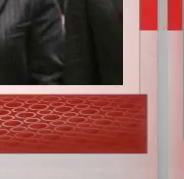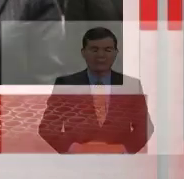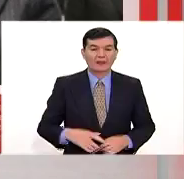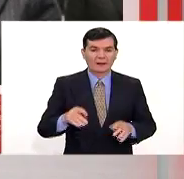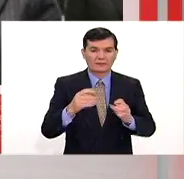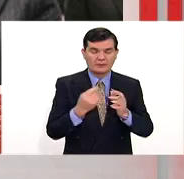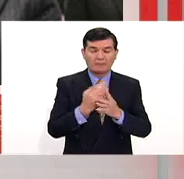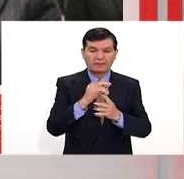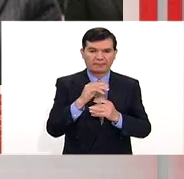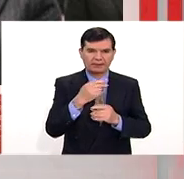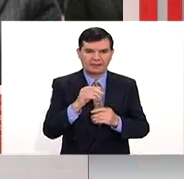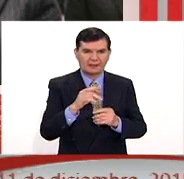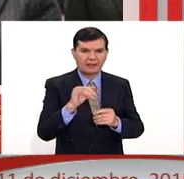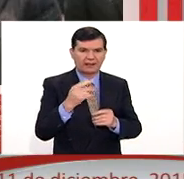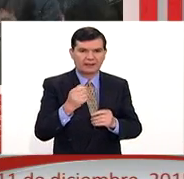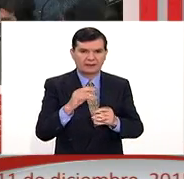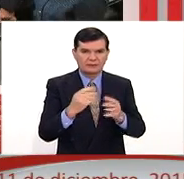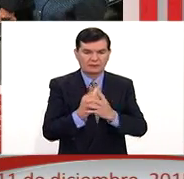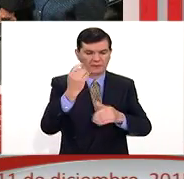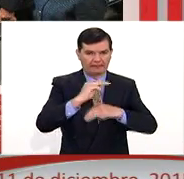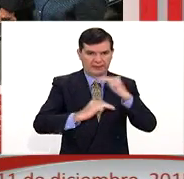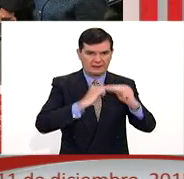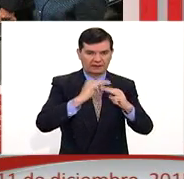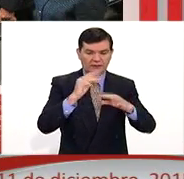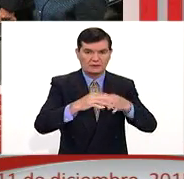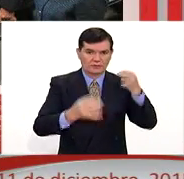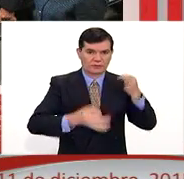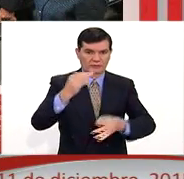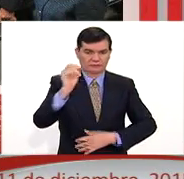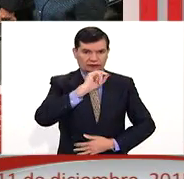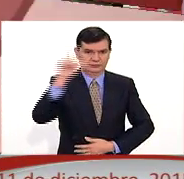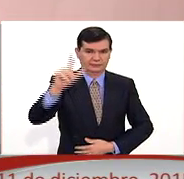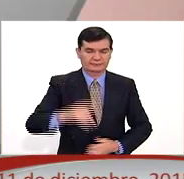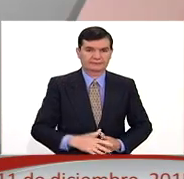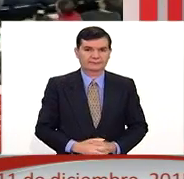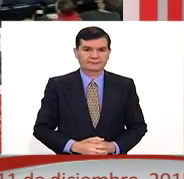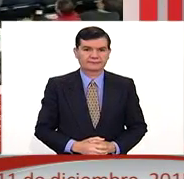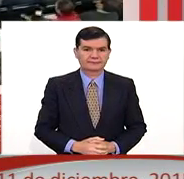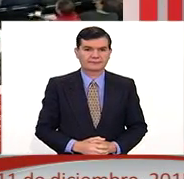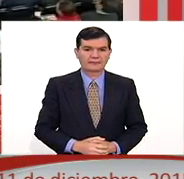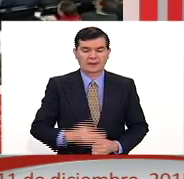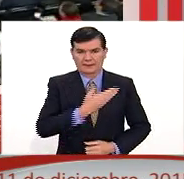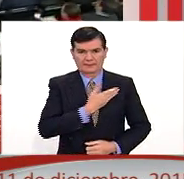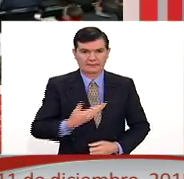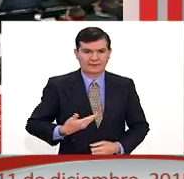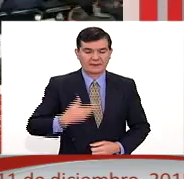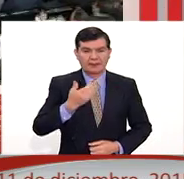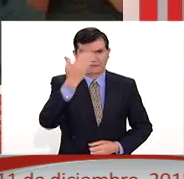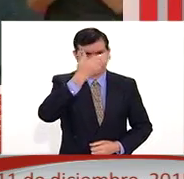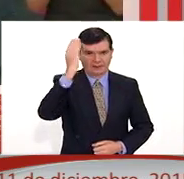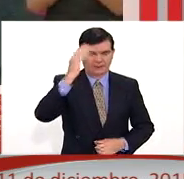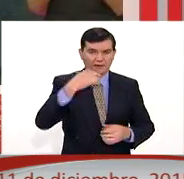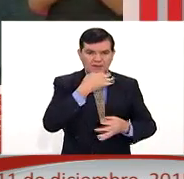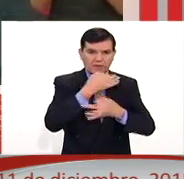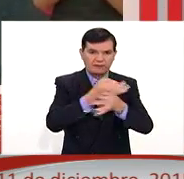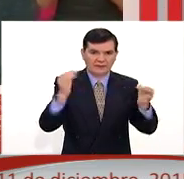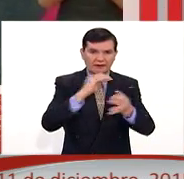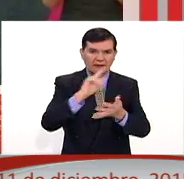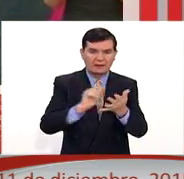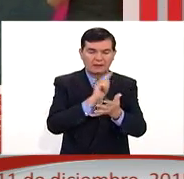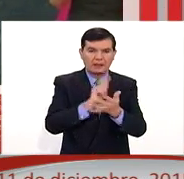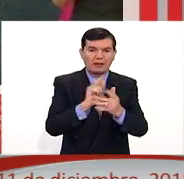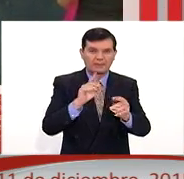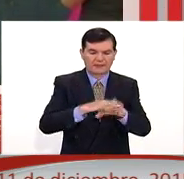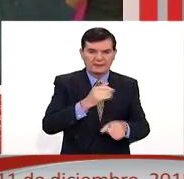Norma Piña y Javier Lainez, nuevos ministros de la Suprema Corte de Justicia. El presidente Enrique Peña Nieto propone iniciativas contra